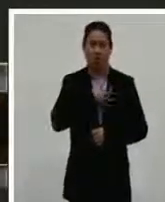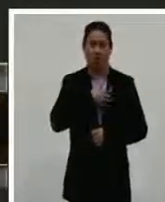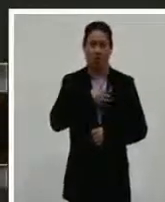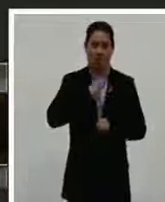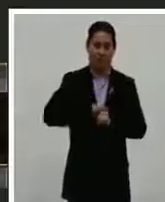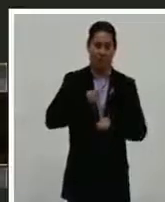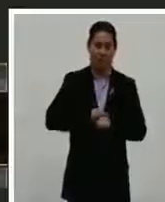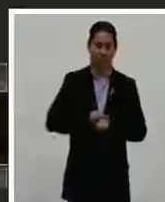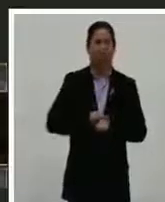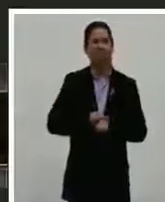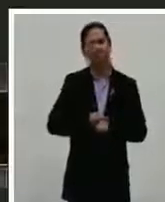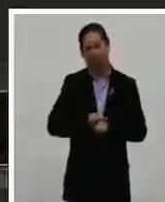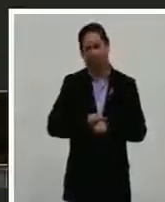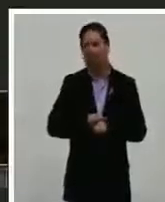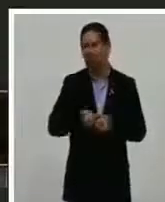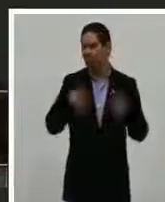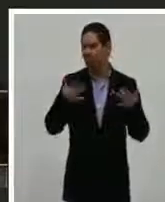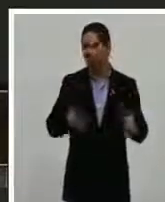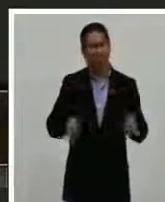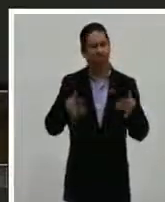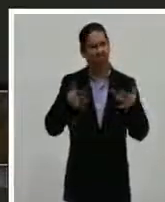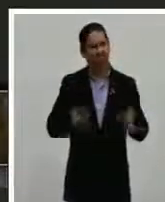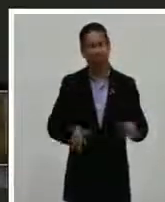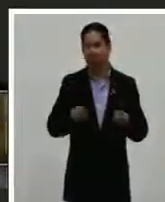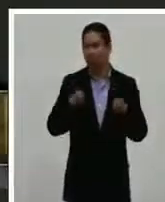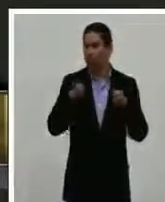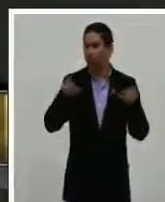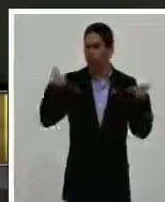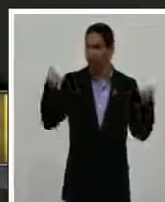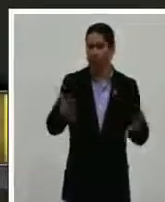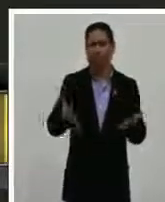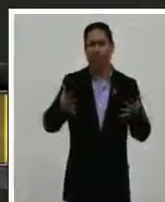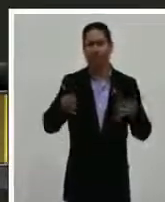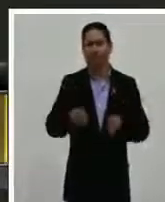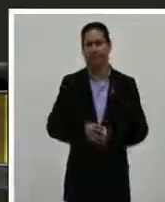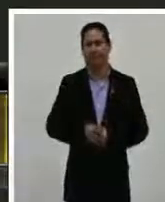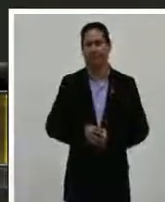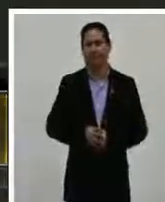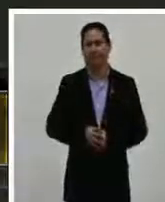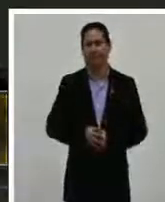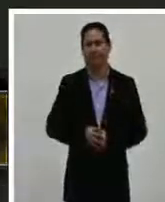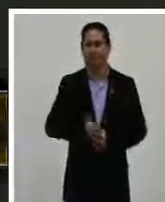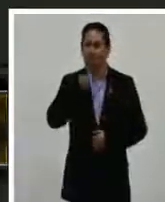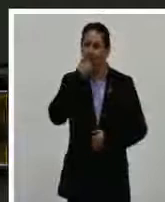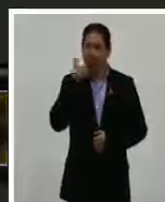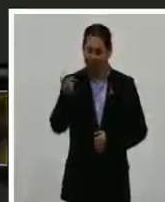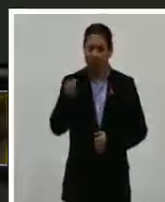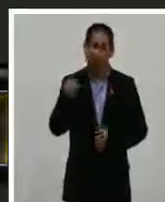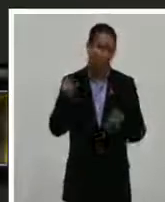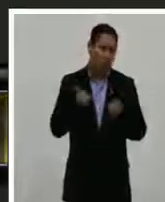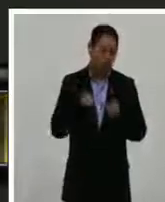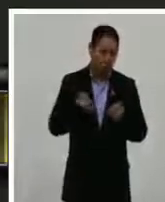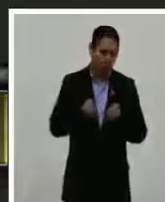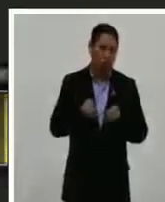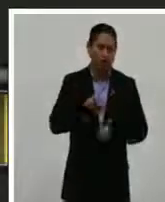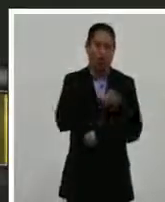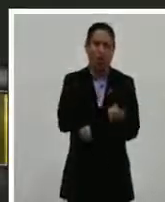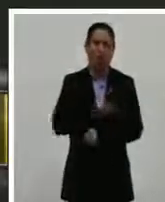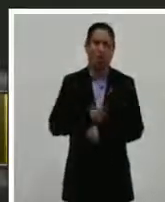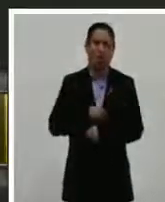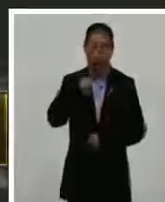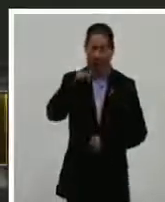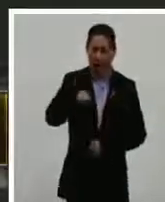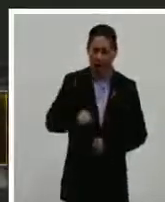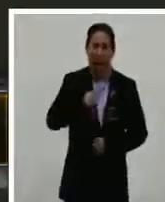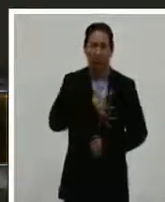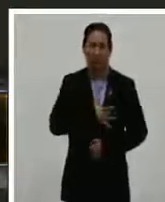lugar a dudas es un reto un reto muy importante y también comparto lo que dijo mi compañera y de jiménez que este congreso ha